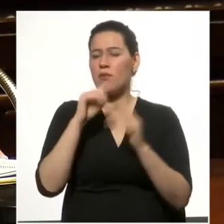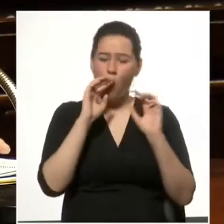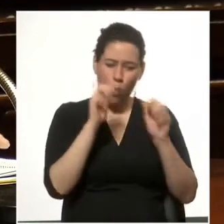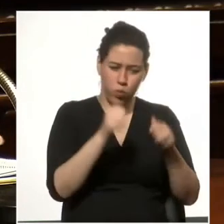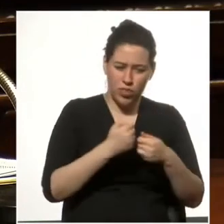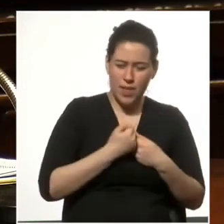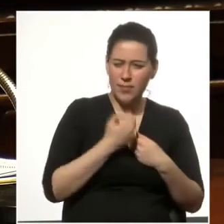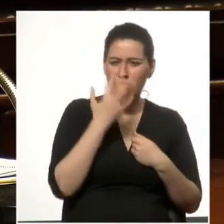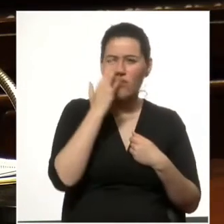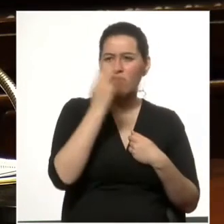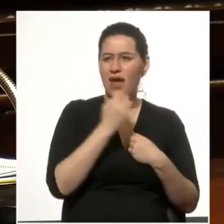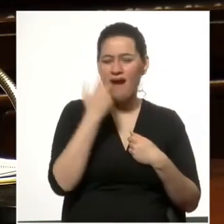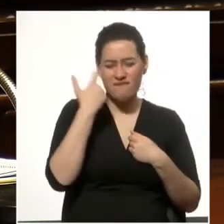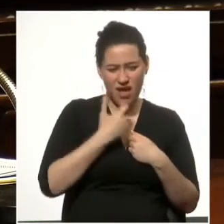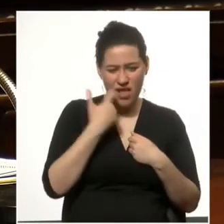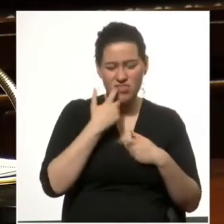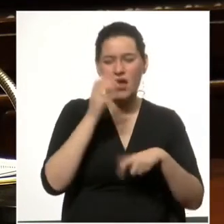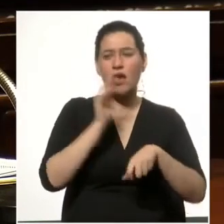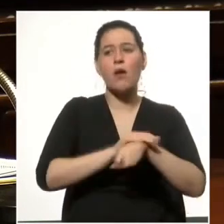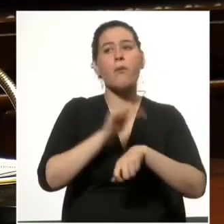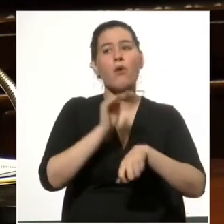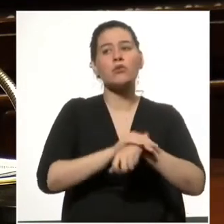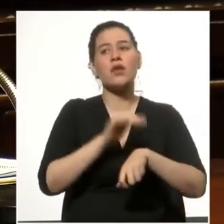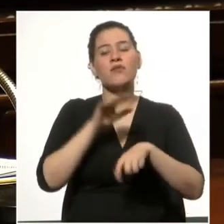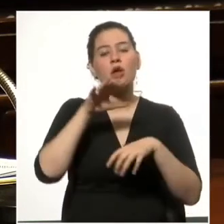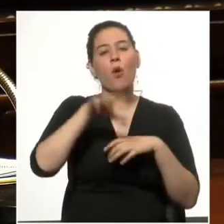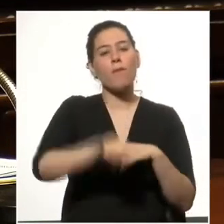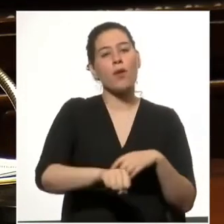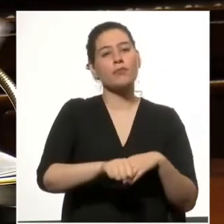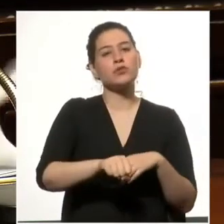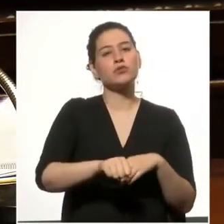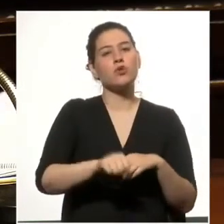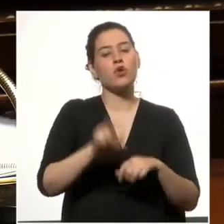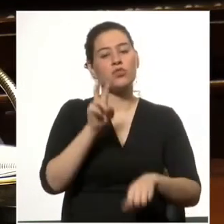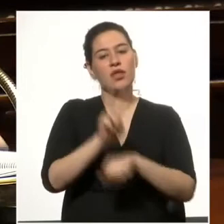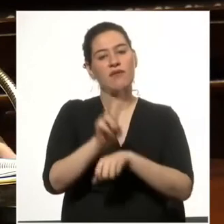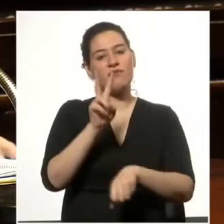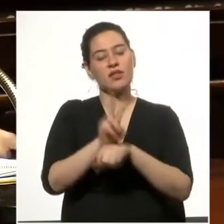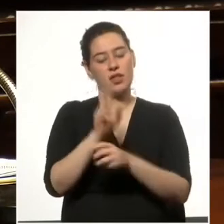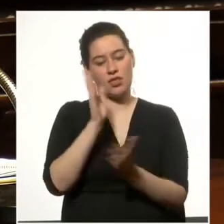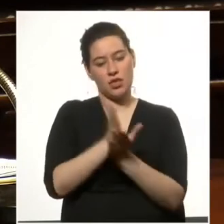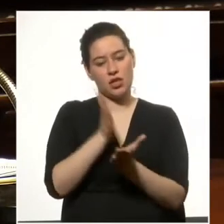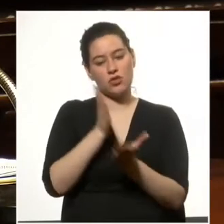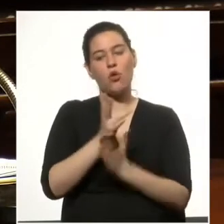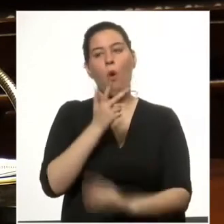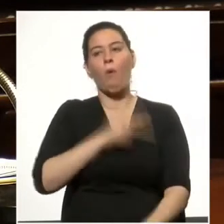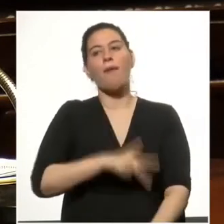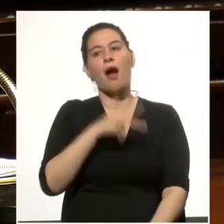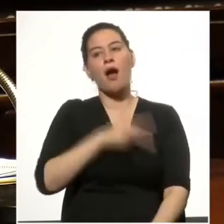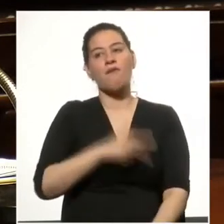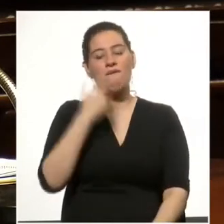verdad, por falta de responsabilidad y compromiso con la defensa de los derechos humanos,